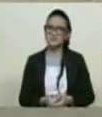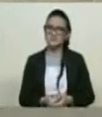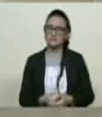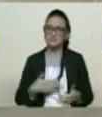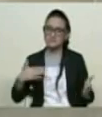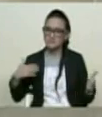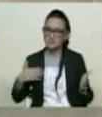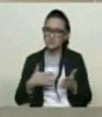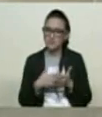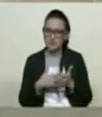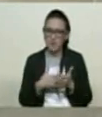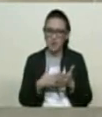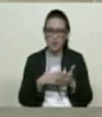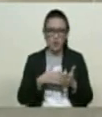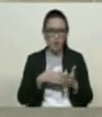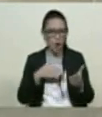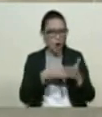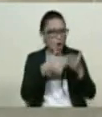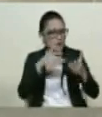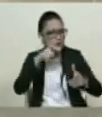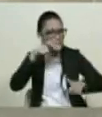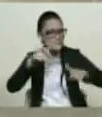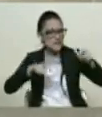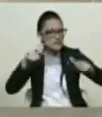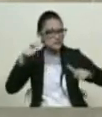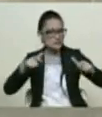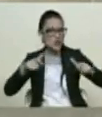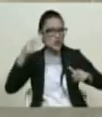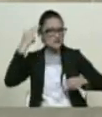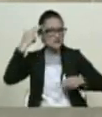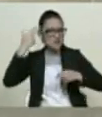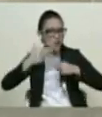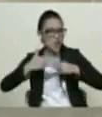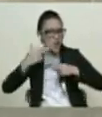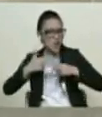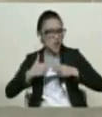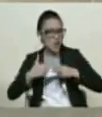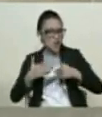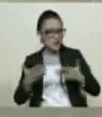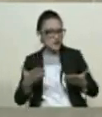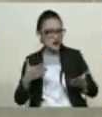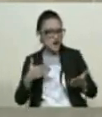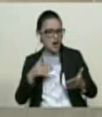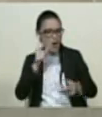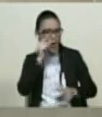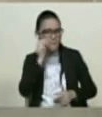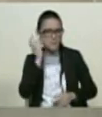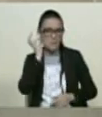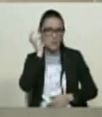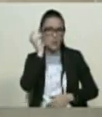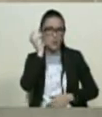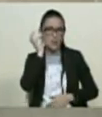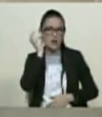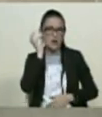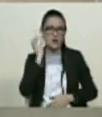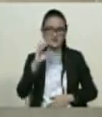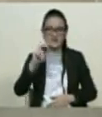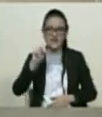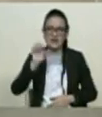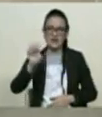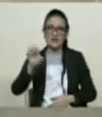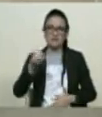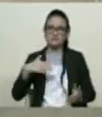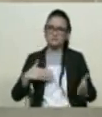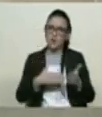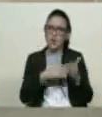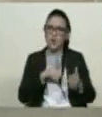la integridad física, psicológica y emocional de los hombres y mujeres del Poder Electoral.